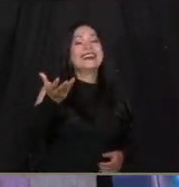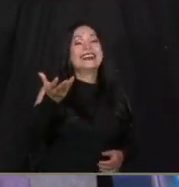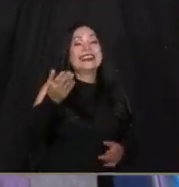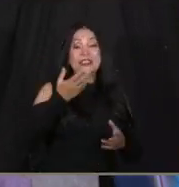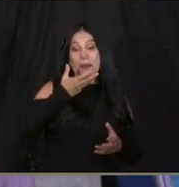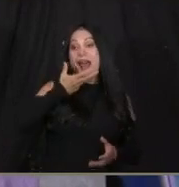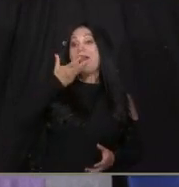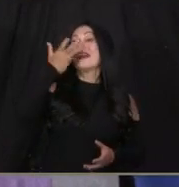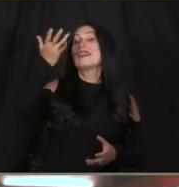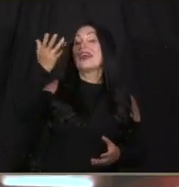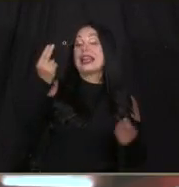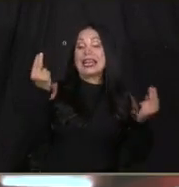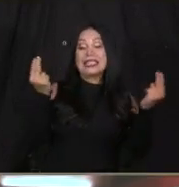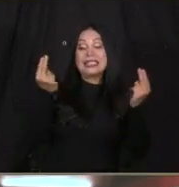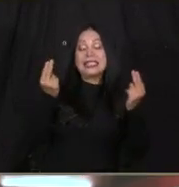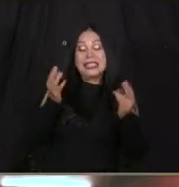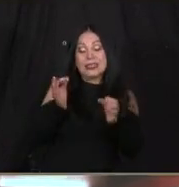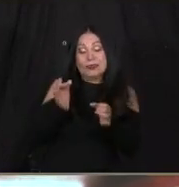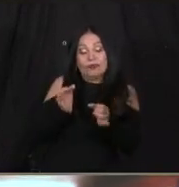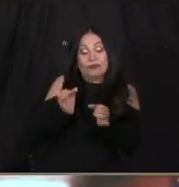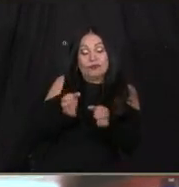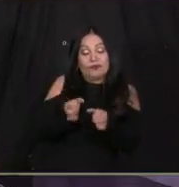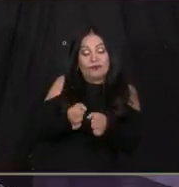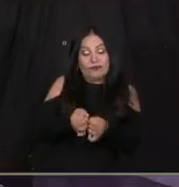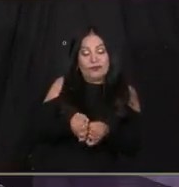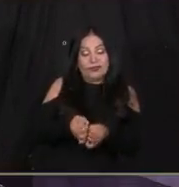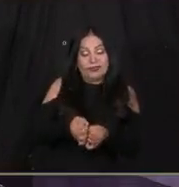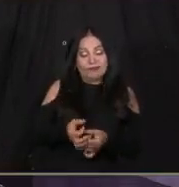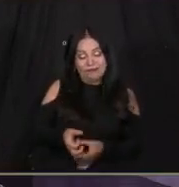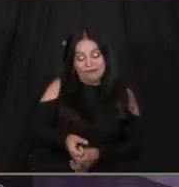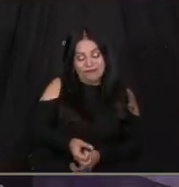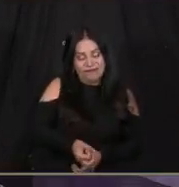el estómago aprendió un poquito bueno